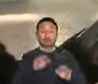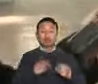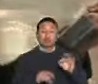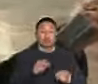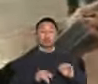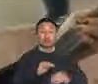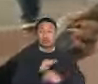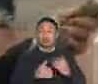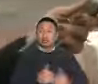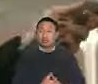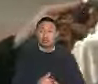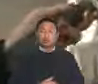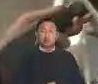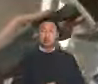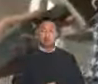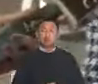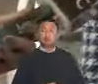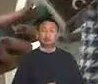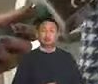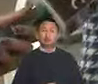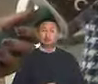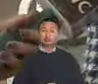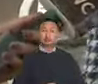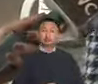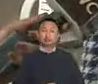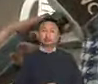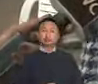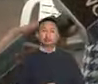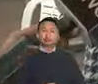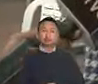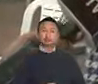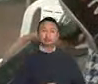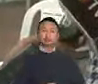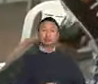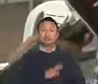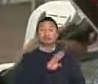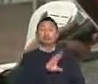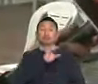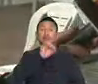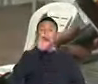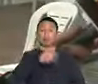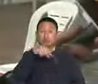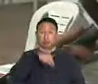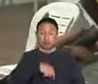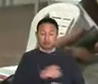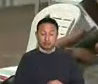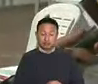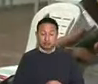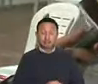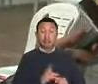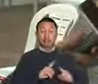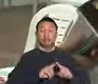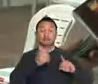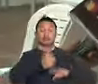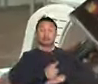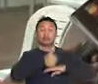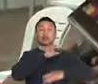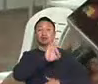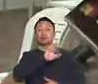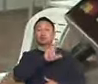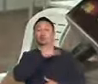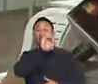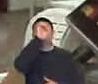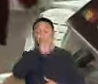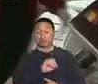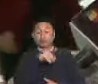todo lo referente al procesamiento de datos, de actas. Tenemos el 40%, ya tenemos dignidad en el cual alcanzamos ya un 93%,